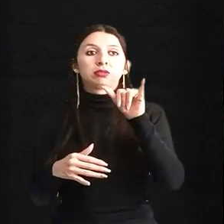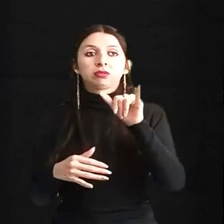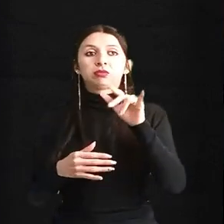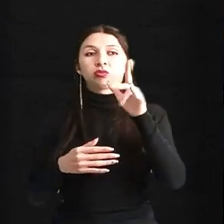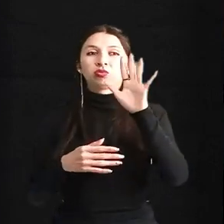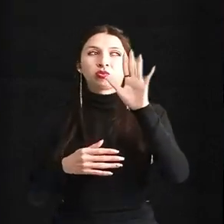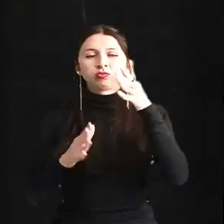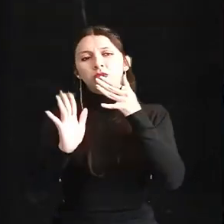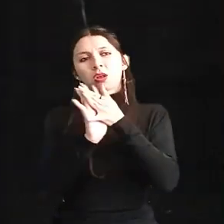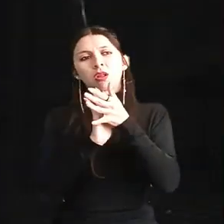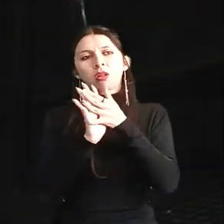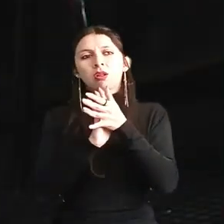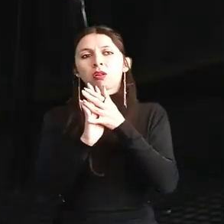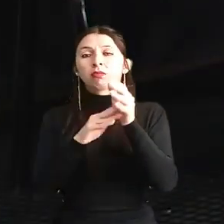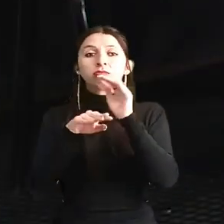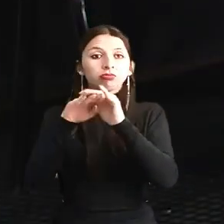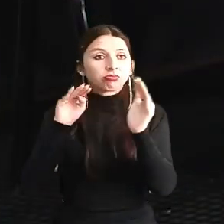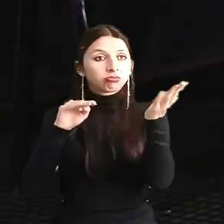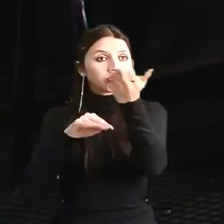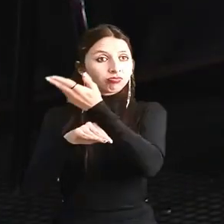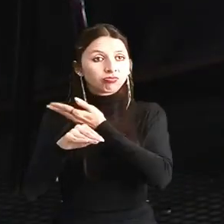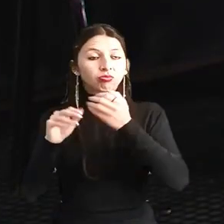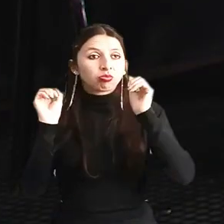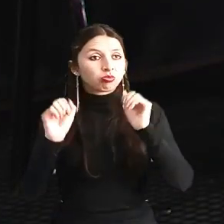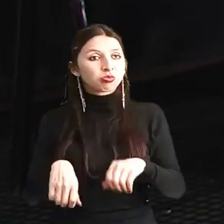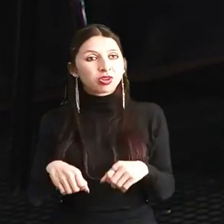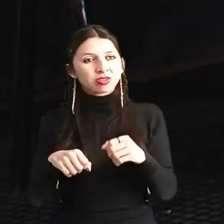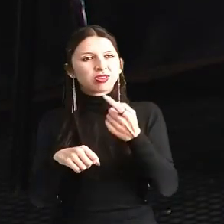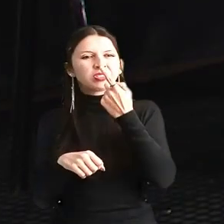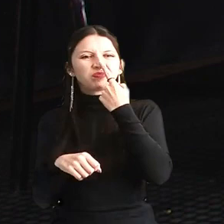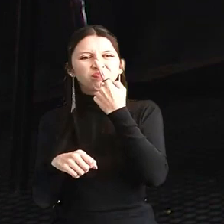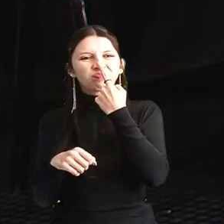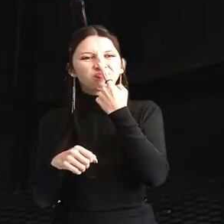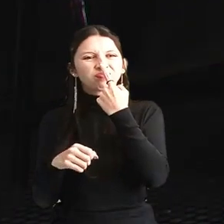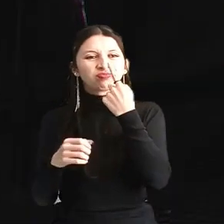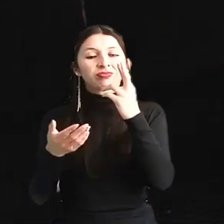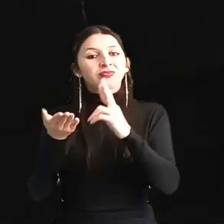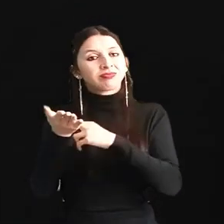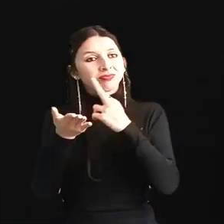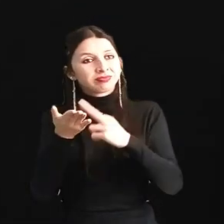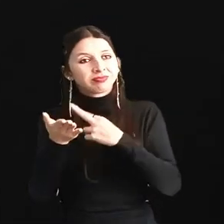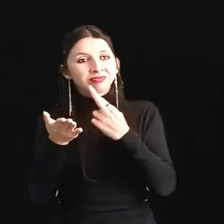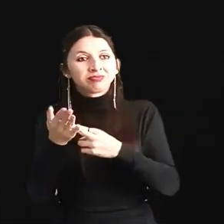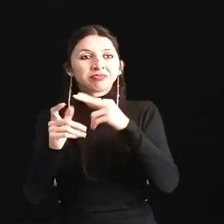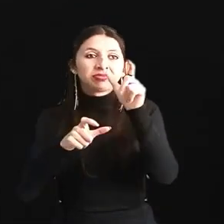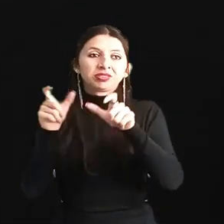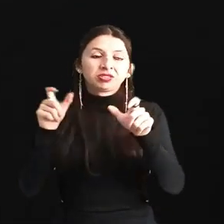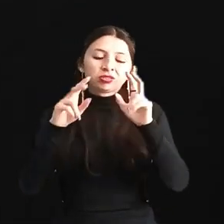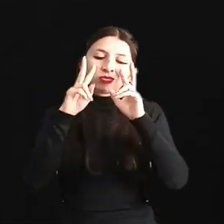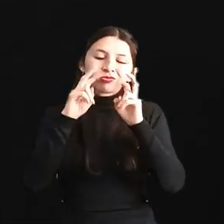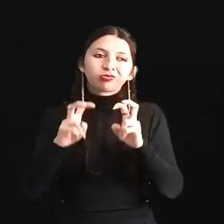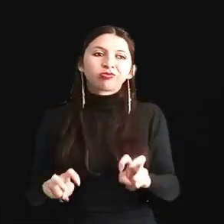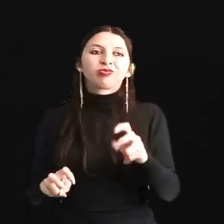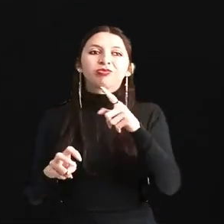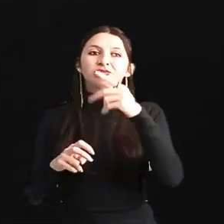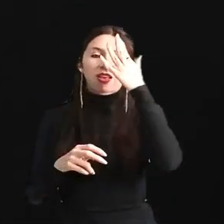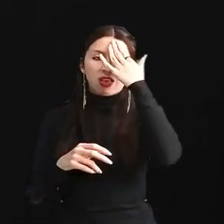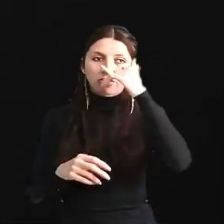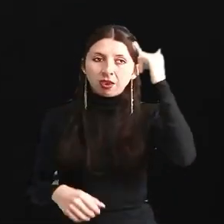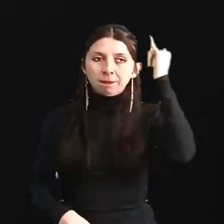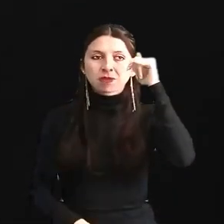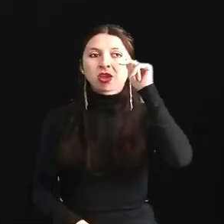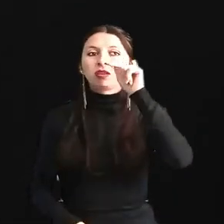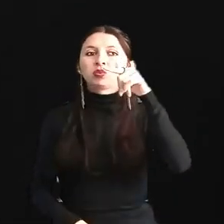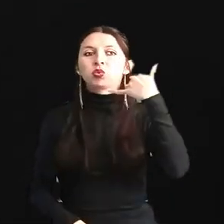Pues bueno así como lo ha mencionado la profe Jacqueline también es esa invitación para que ustedes puedan consultarlo Y por supuesto Los investigadores